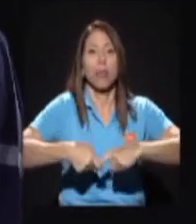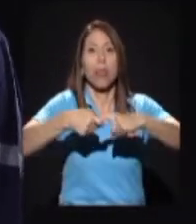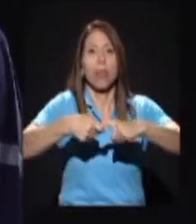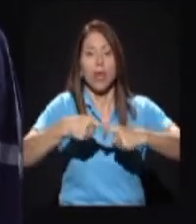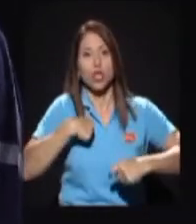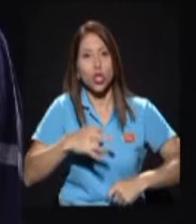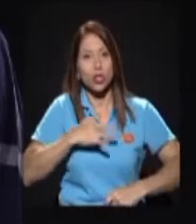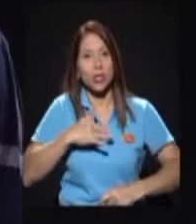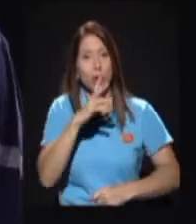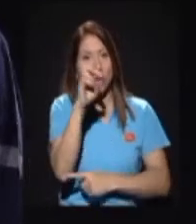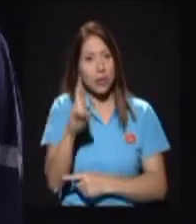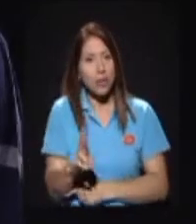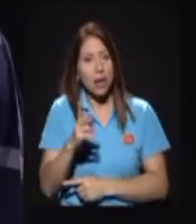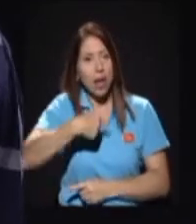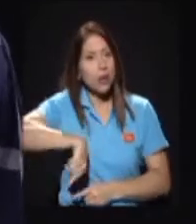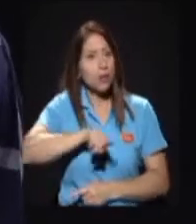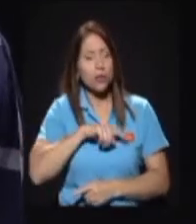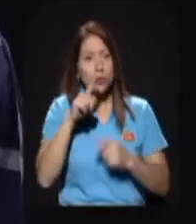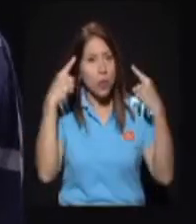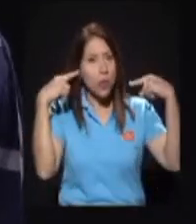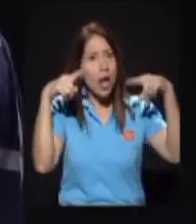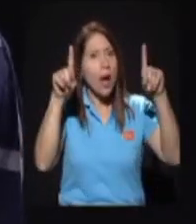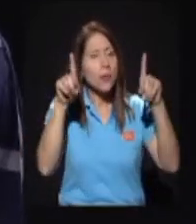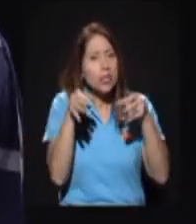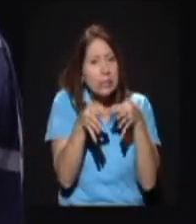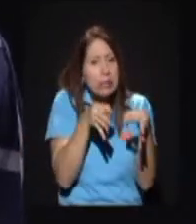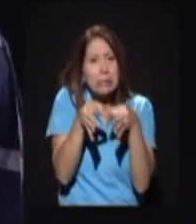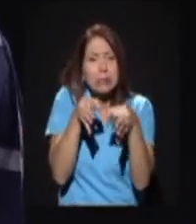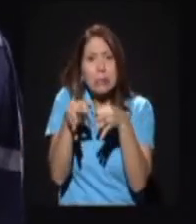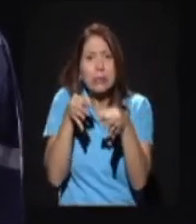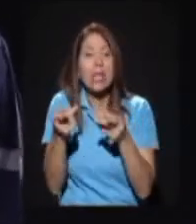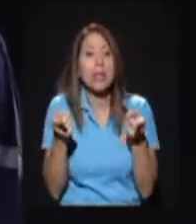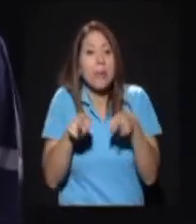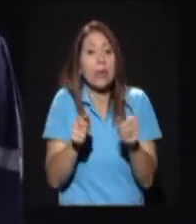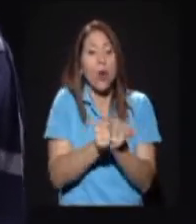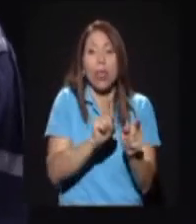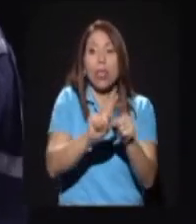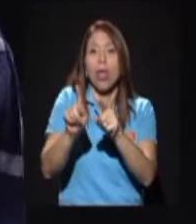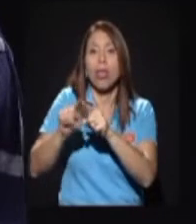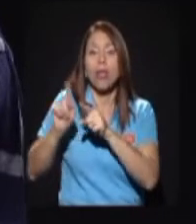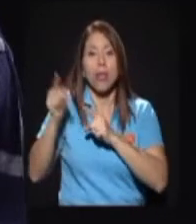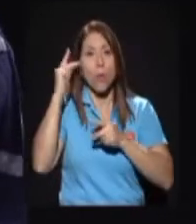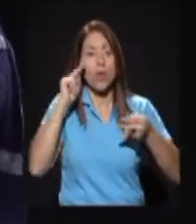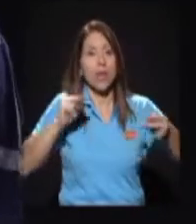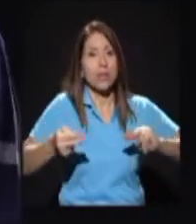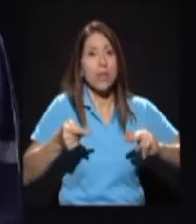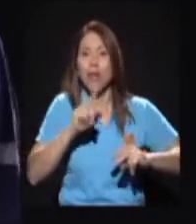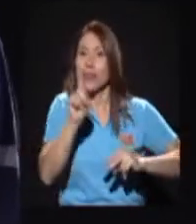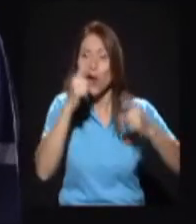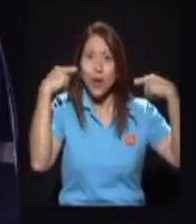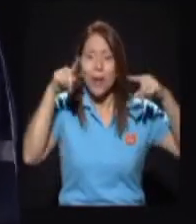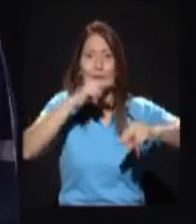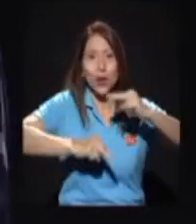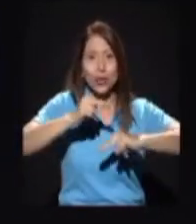Rica, como no logramos explicitar cuáles son los costos de las políticas, no logramos entonces negociar. Es decir, bueno, este grupo